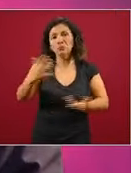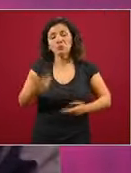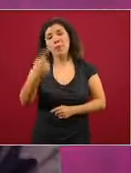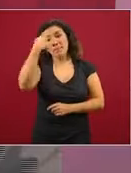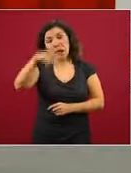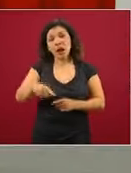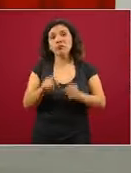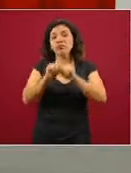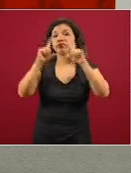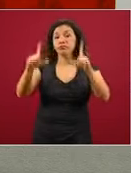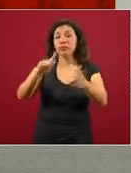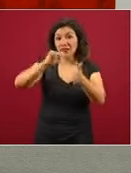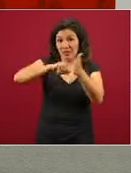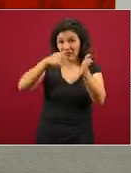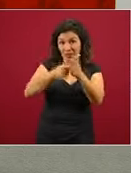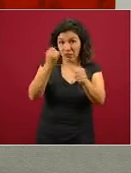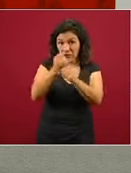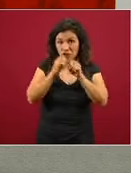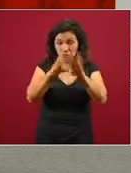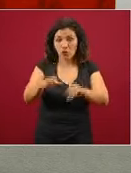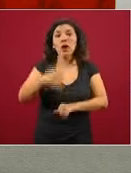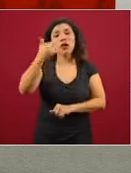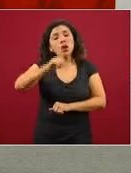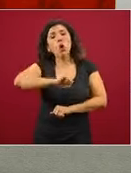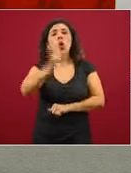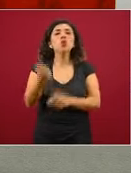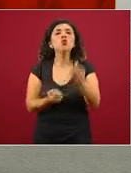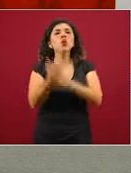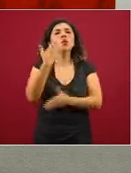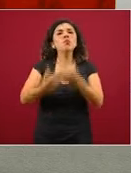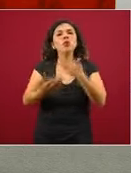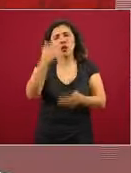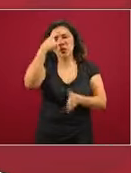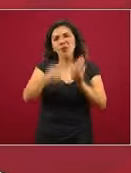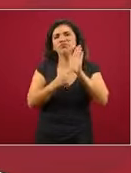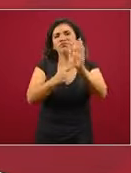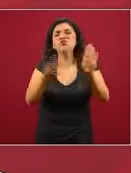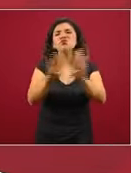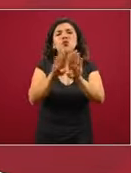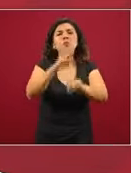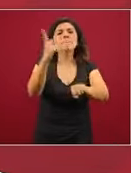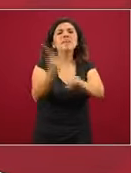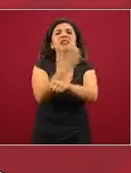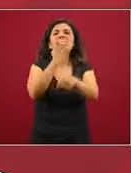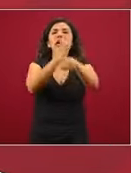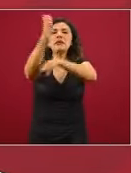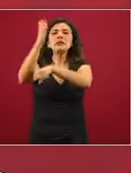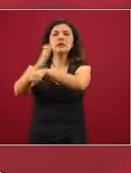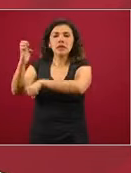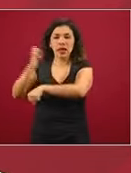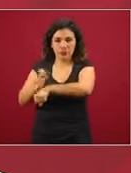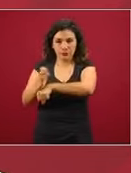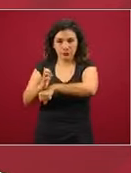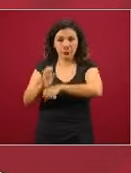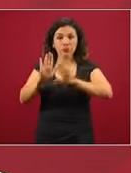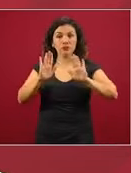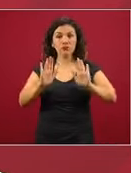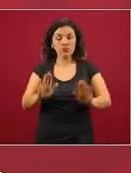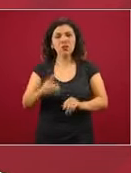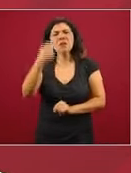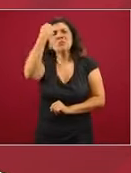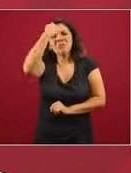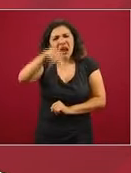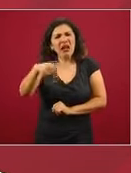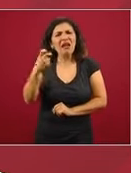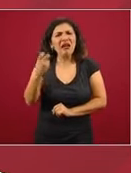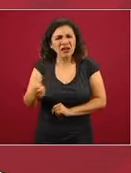a presentar el informe técnico y una nueva modalidad de presentación de la situación estatal. El